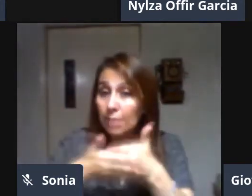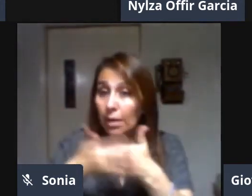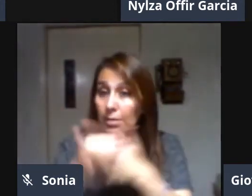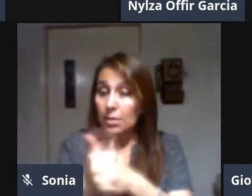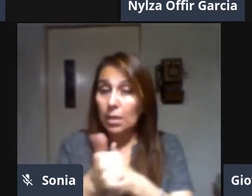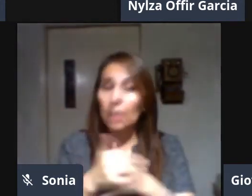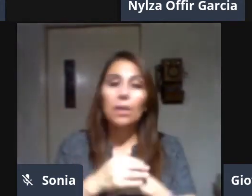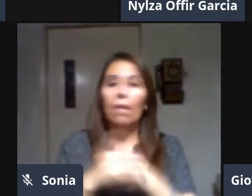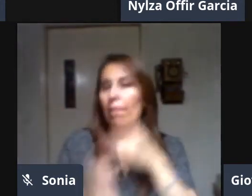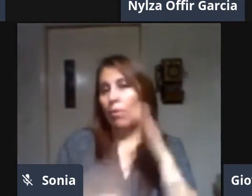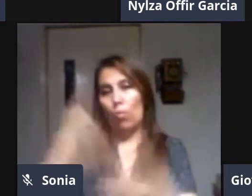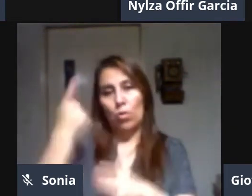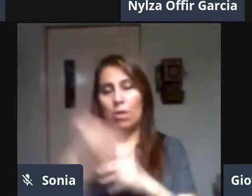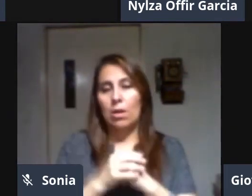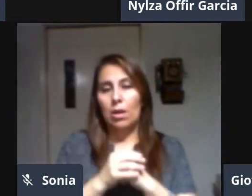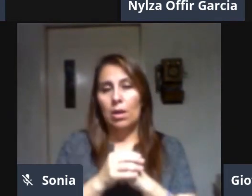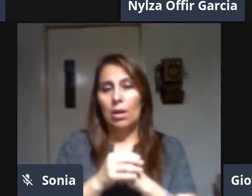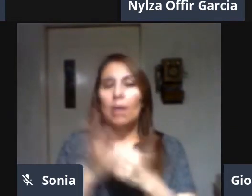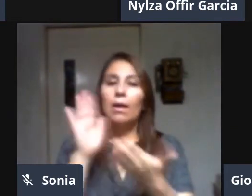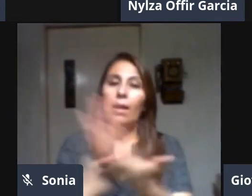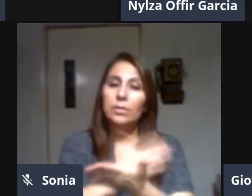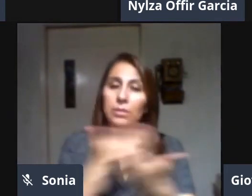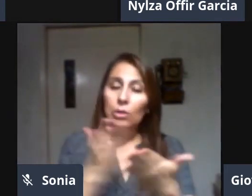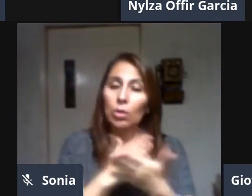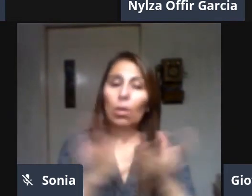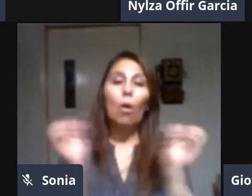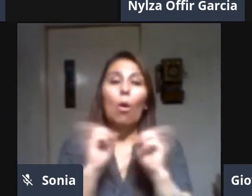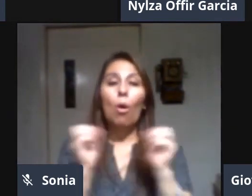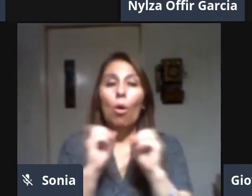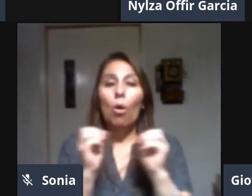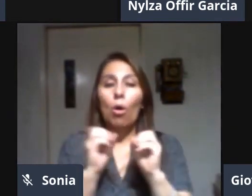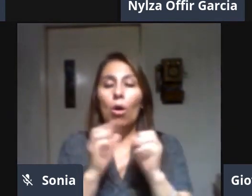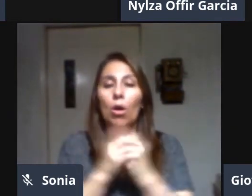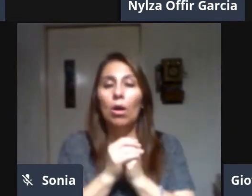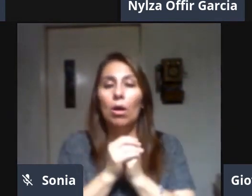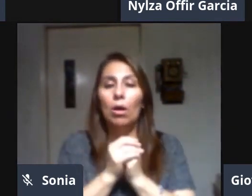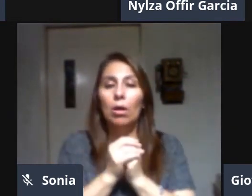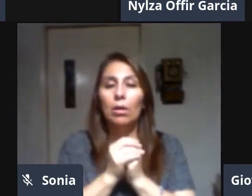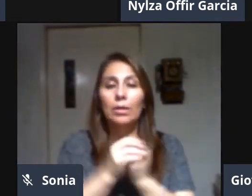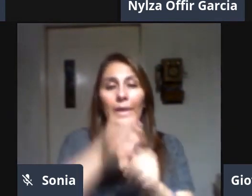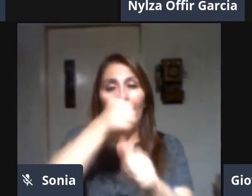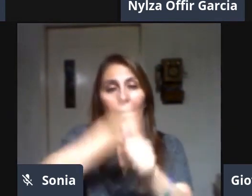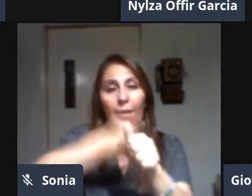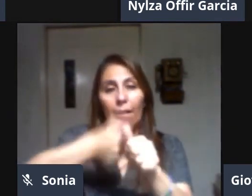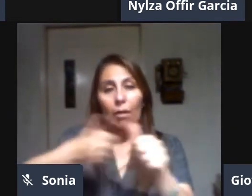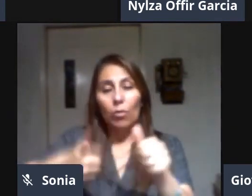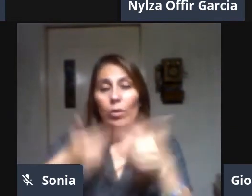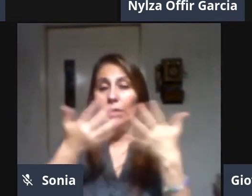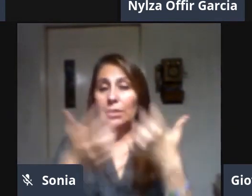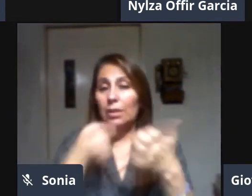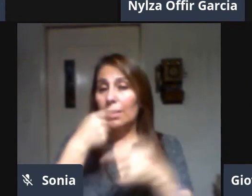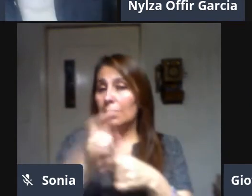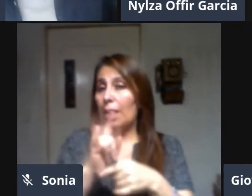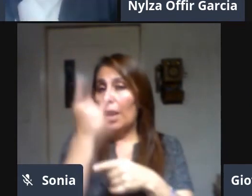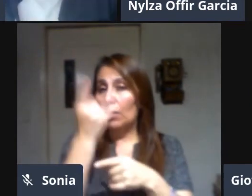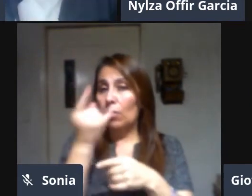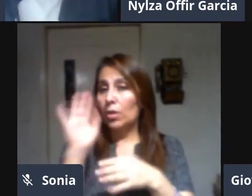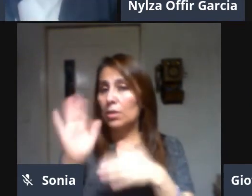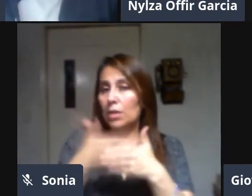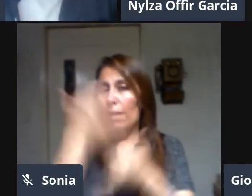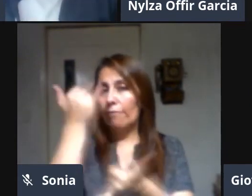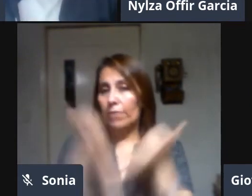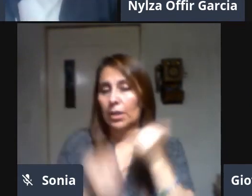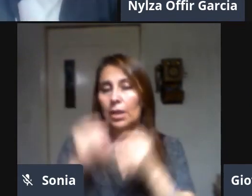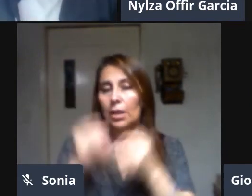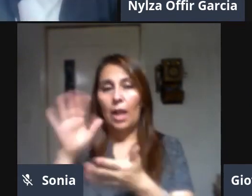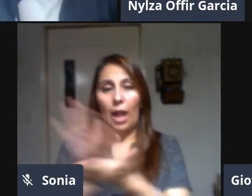de una vez hacemos la canción o damos paso para que cada uno de los panelistas quiere decir algo y terminamos básicamente con la casilla y yo creo que